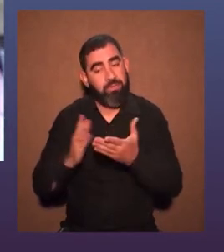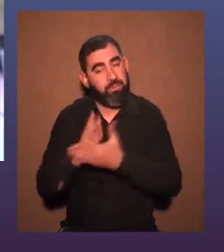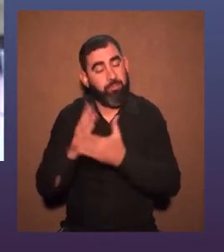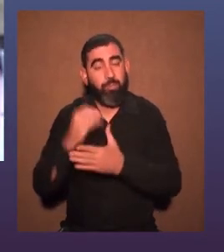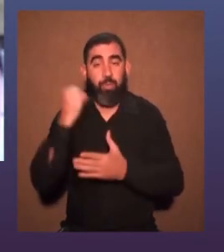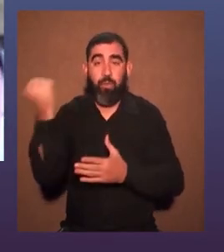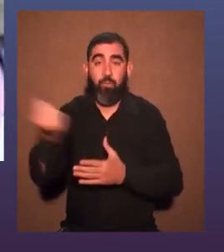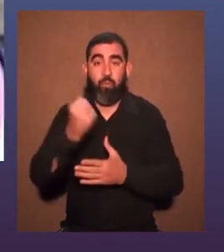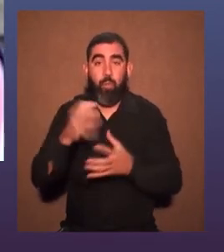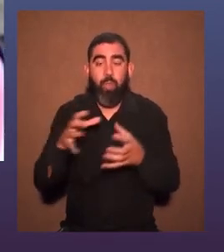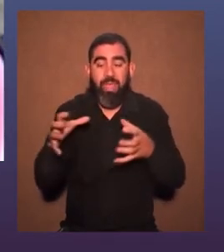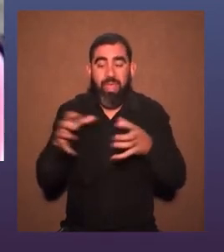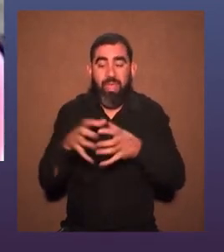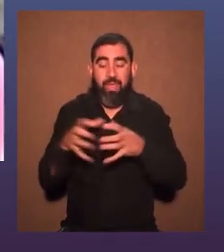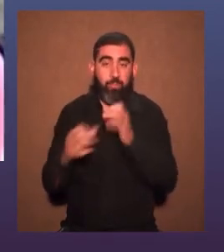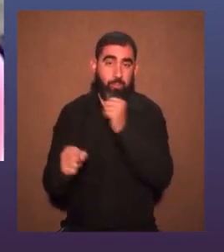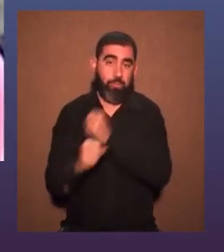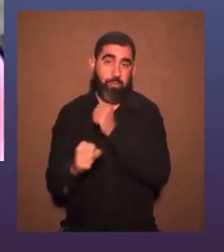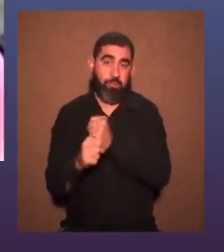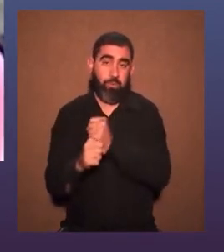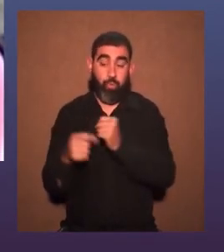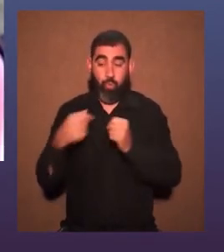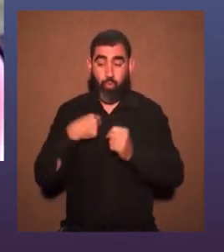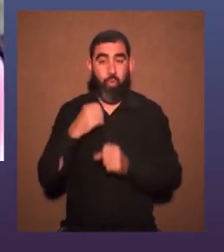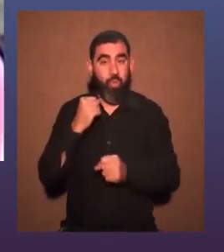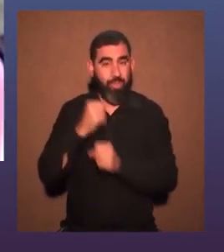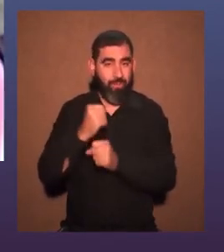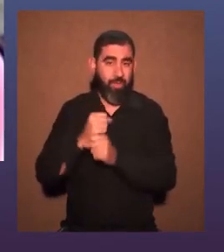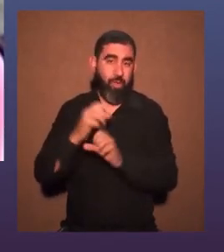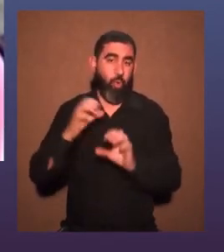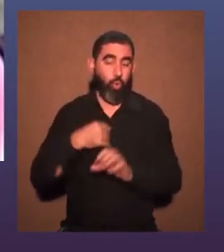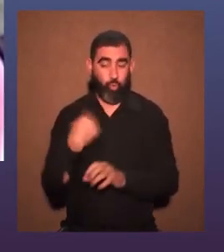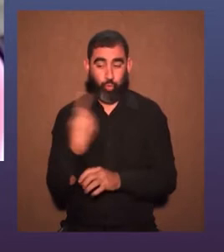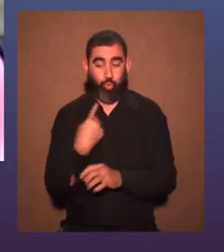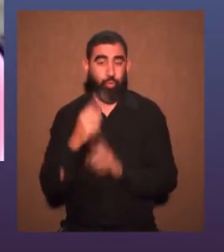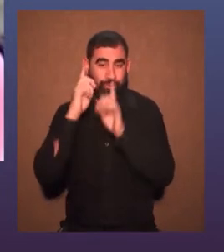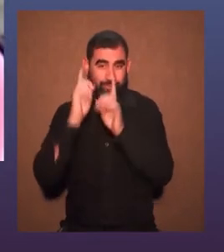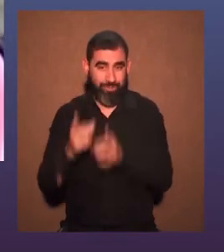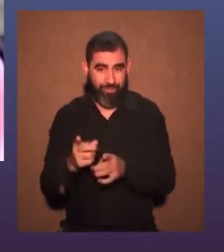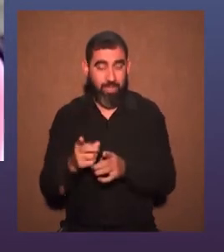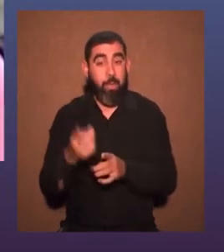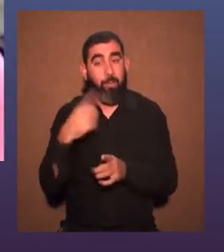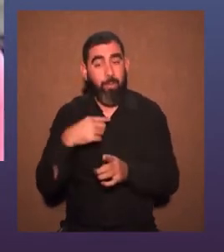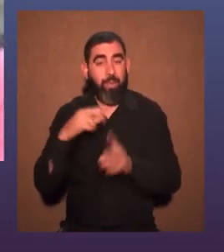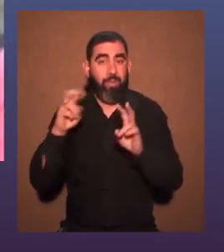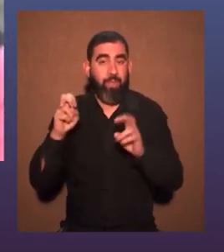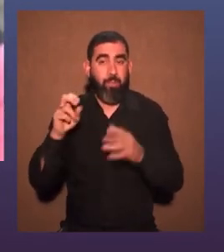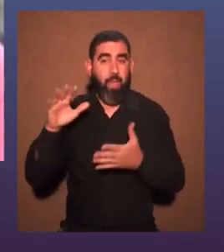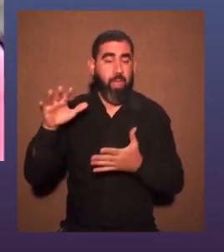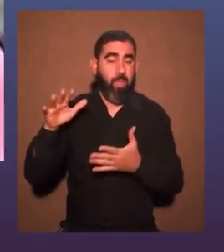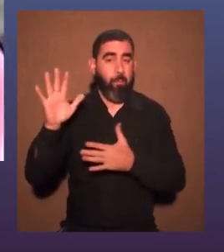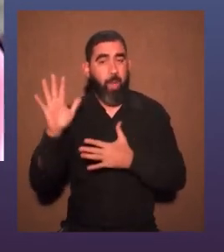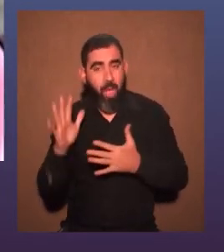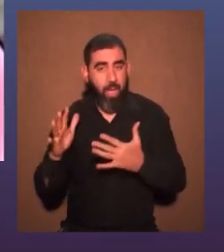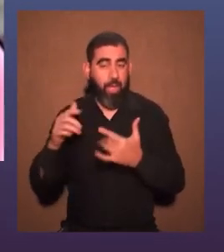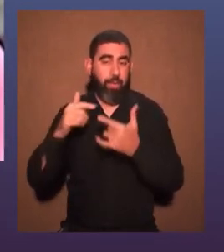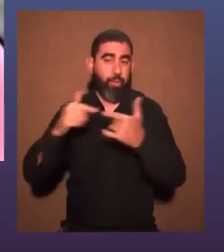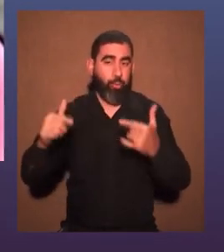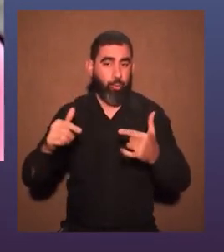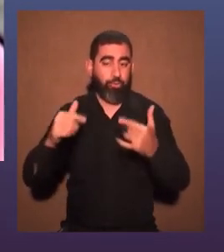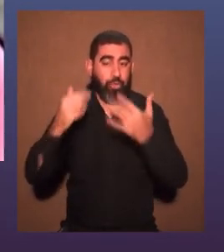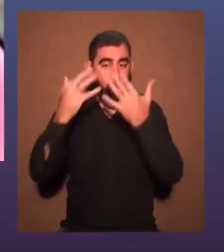¿no? Porque digo, si bien uno tiene su trabajo independiente, por ejemplo, desde el lado del ballet, de la coreografía, pero